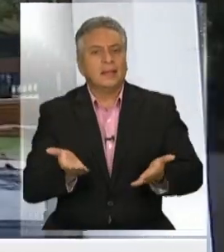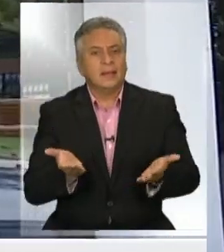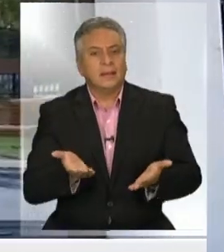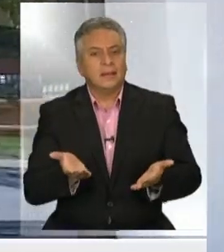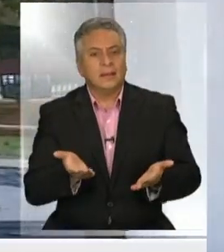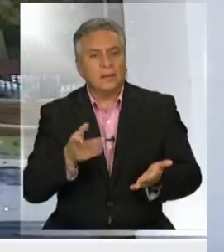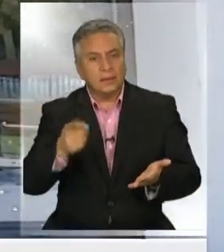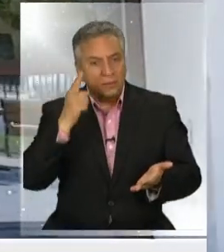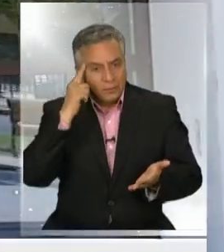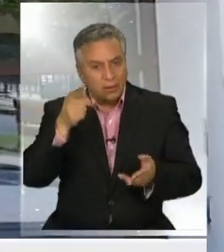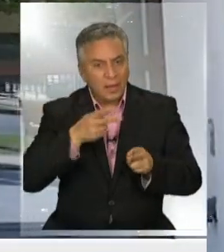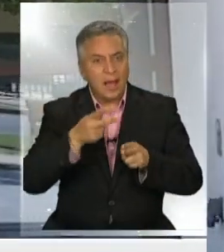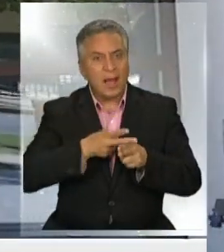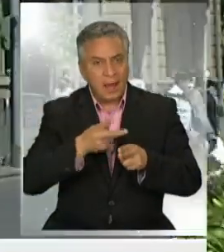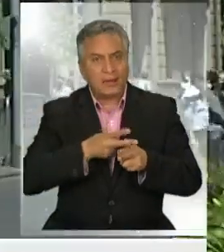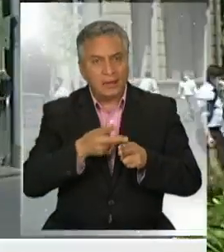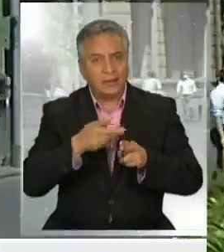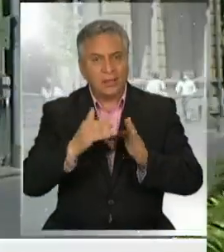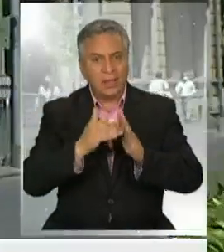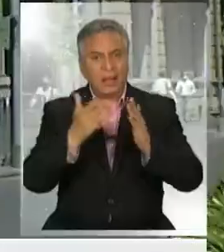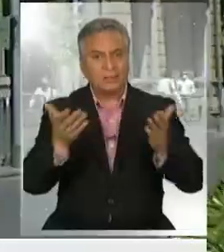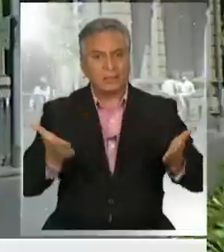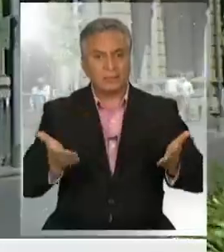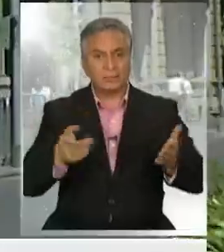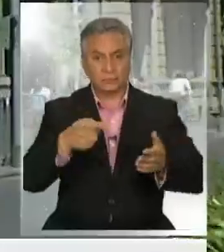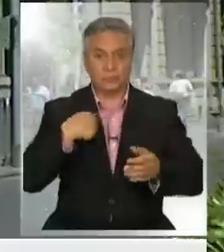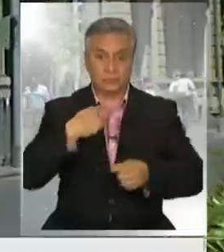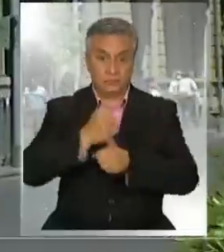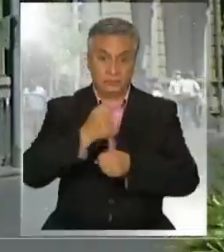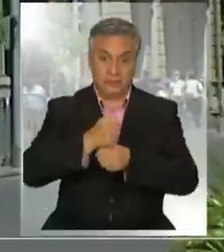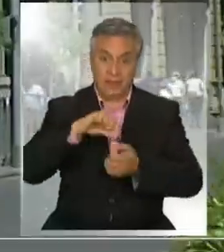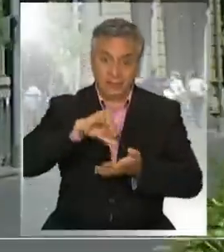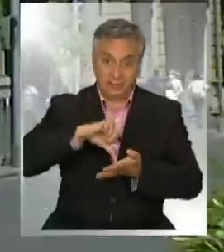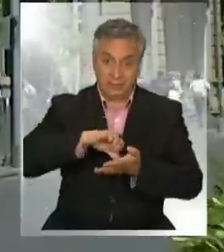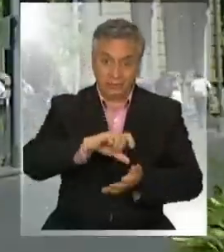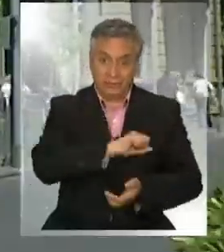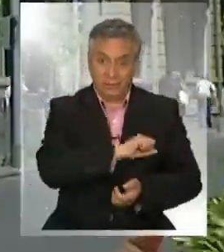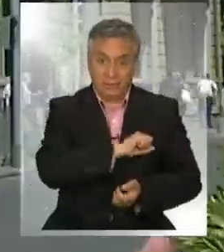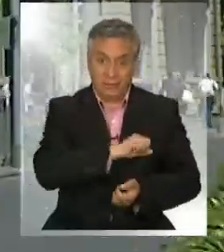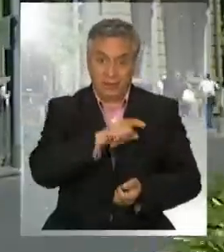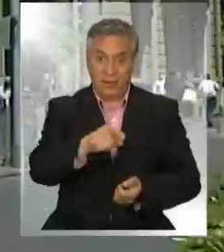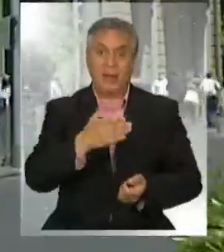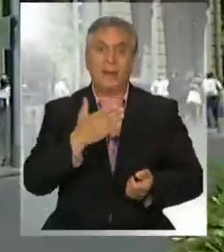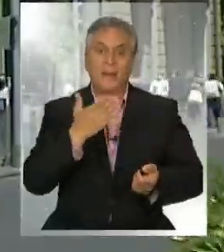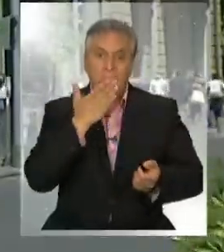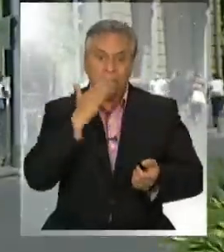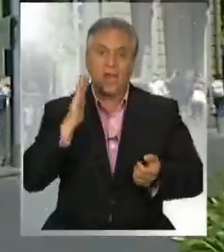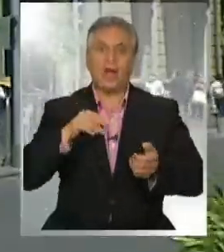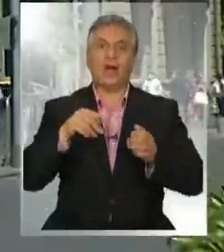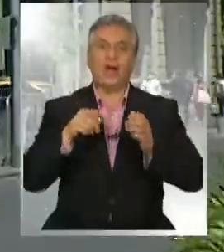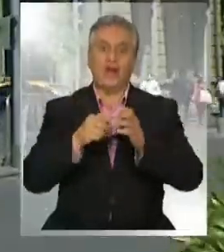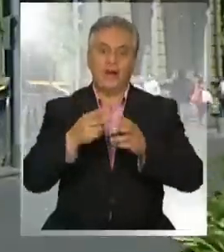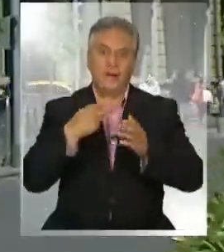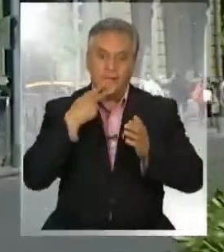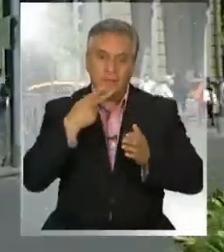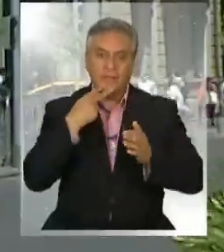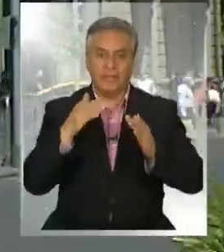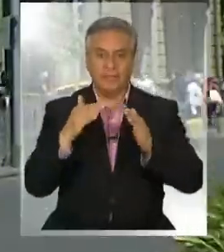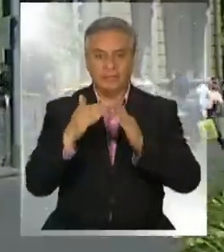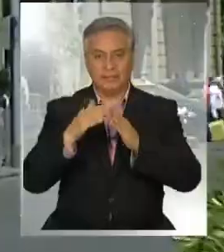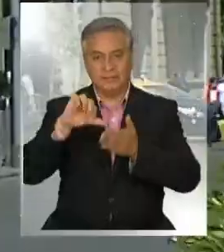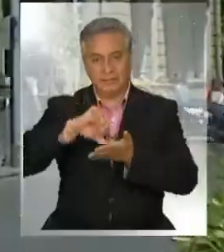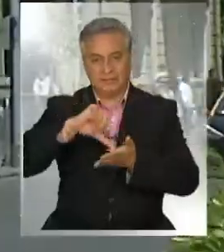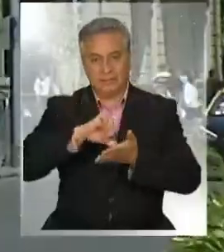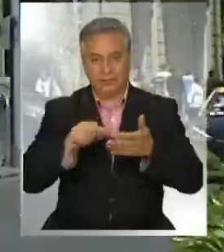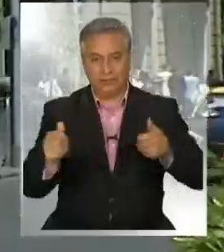al momento de arrendar una vivienda? Si uno trabaja en el centro de Santiago, lo mejor es vivir en las inmediaciones del centro o en el mismo